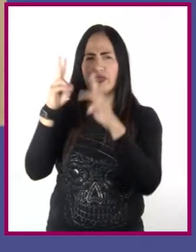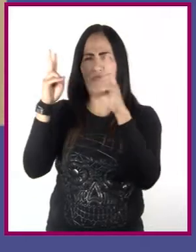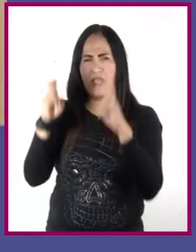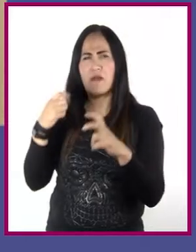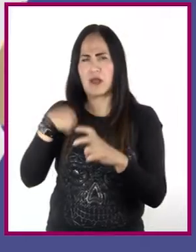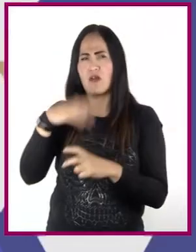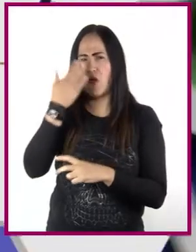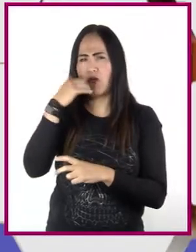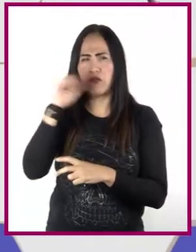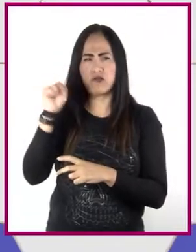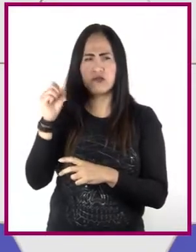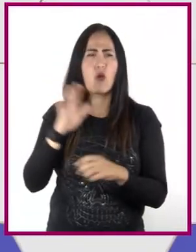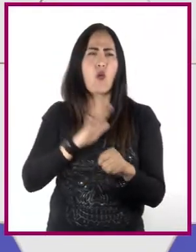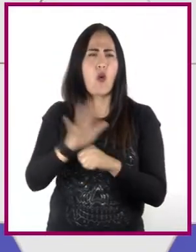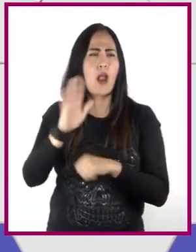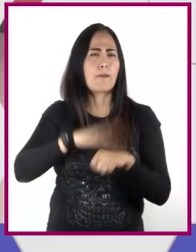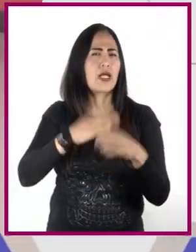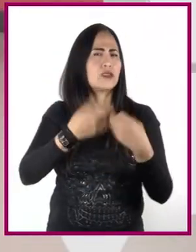informada?